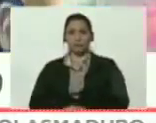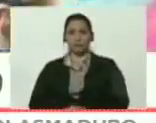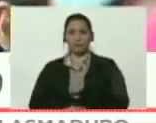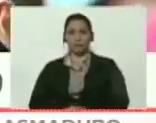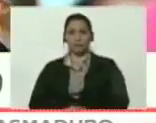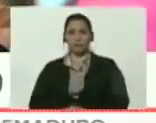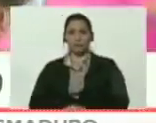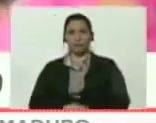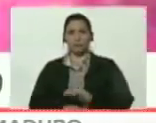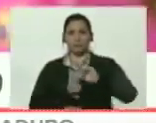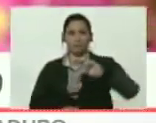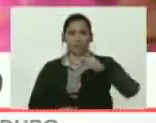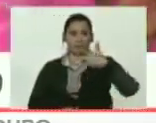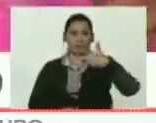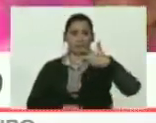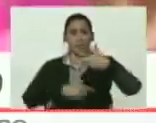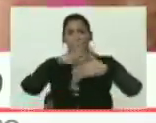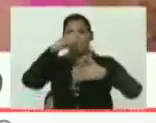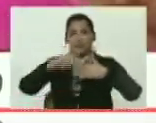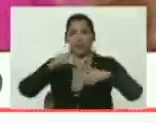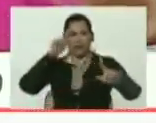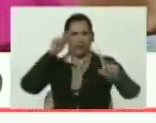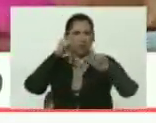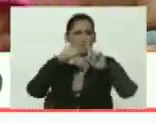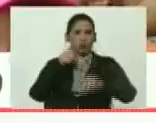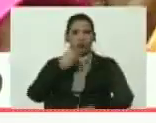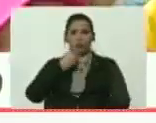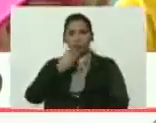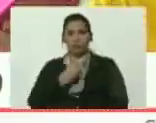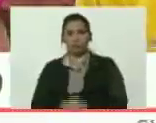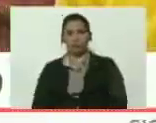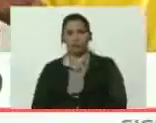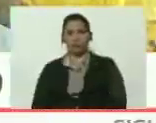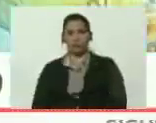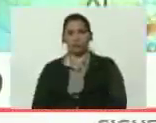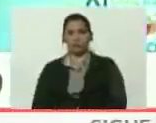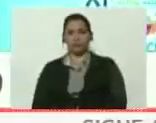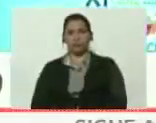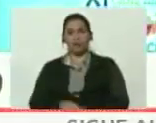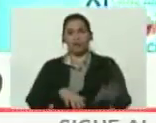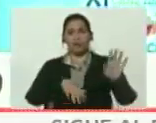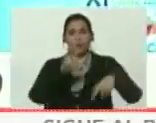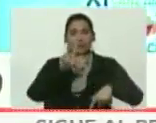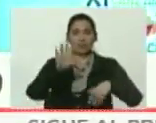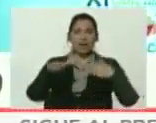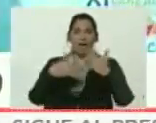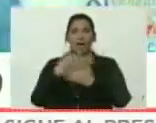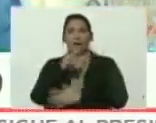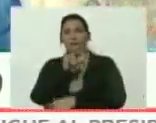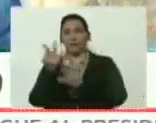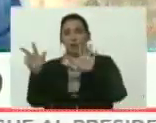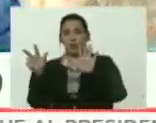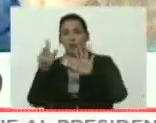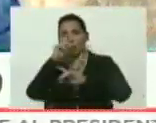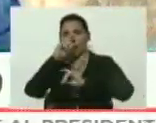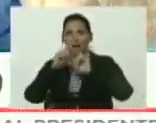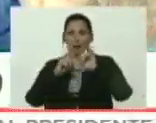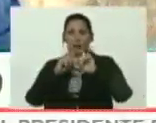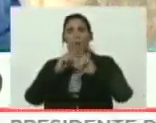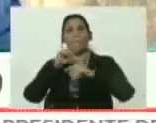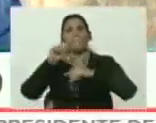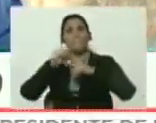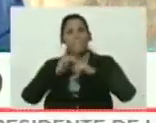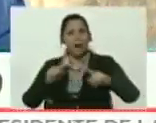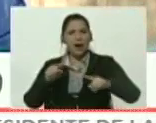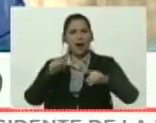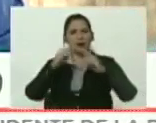Y en tercer lugar, el plan Reto Juvenil de 13 a 28 años para el